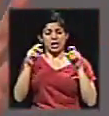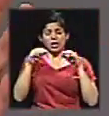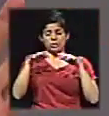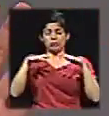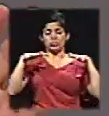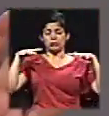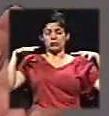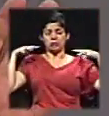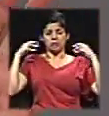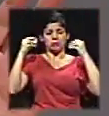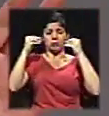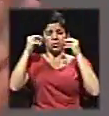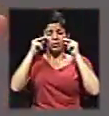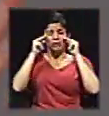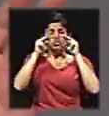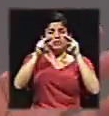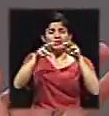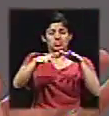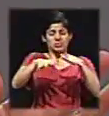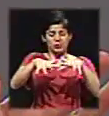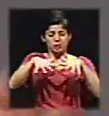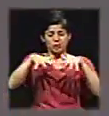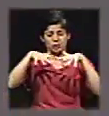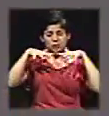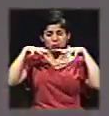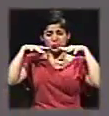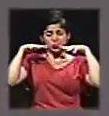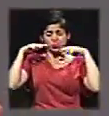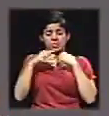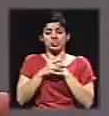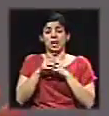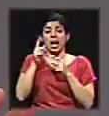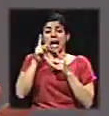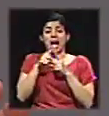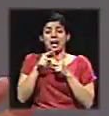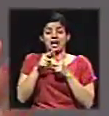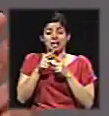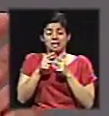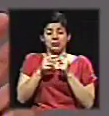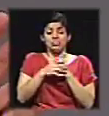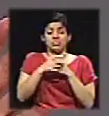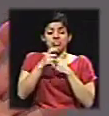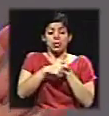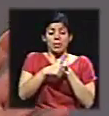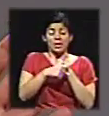de espectadores, que hasta el último momento, antes de que se baje el telón, uh-huh. van